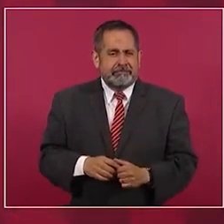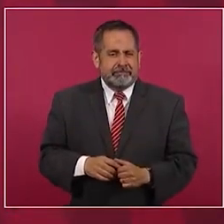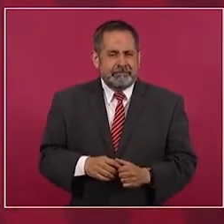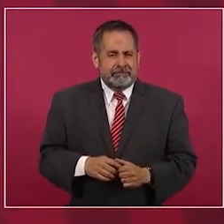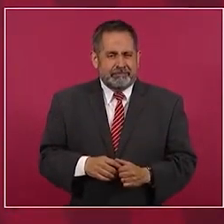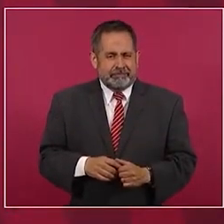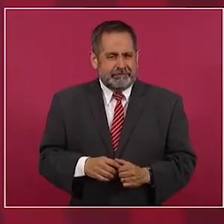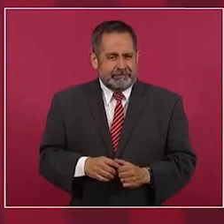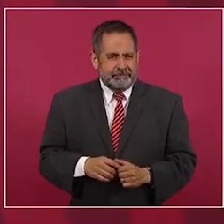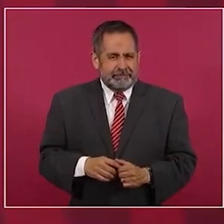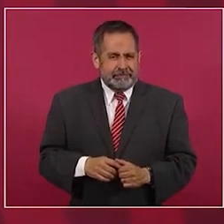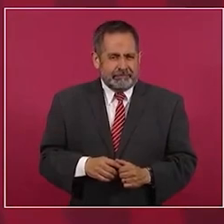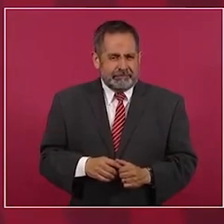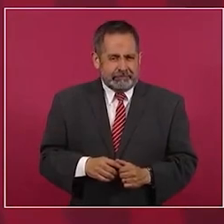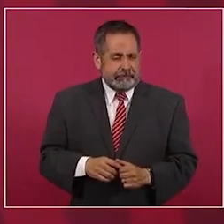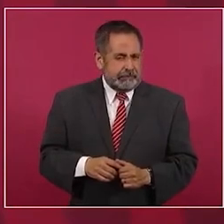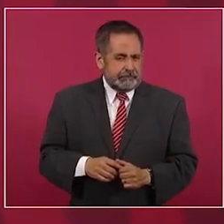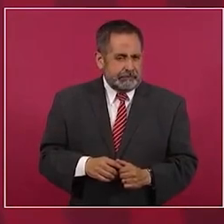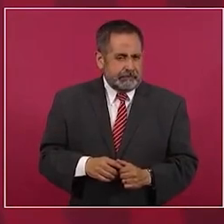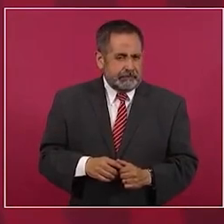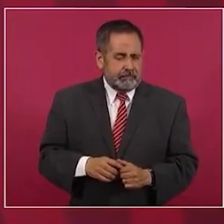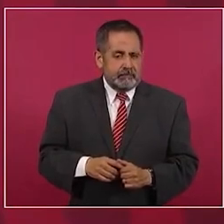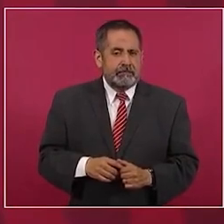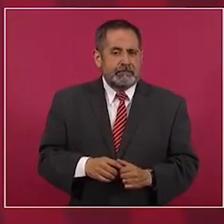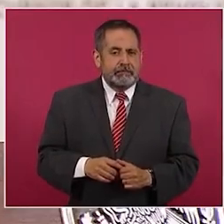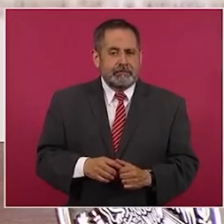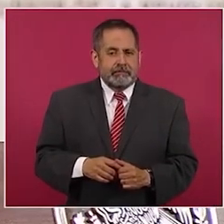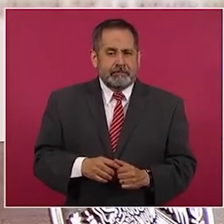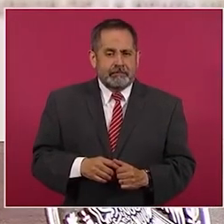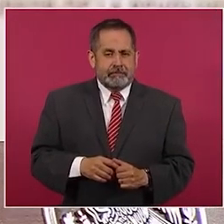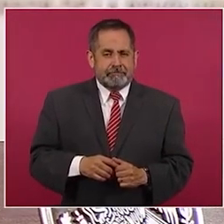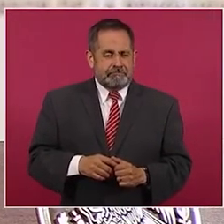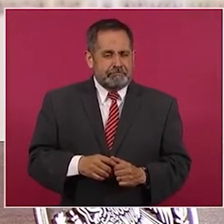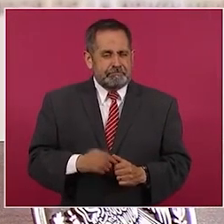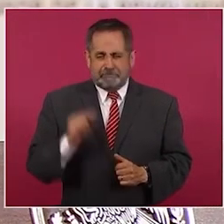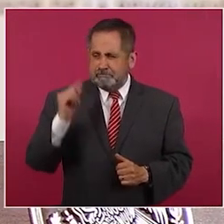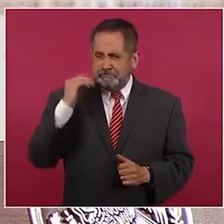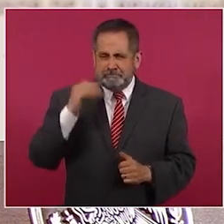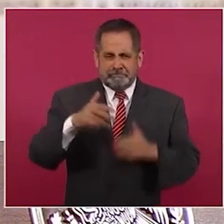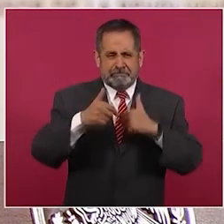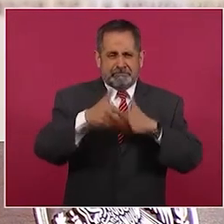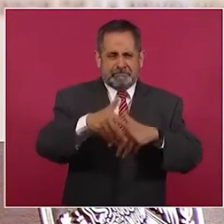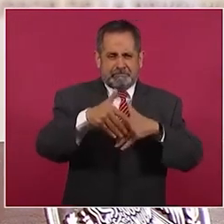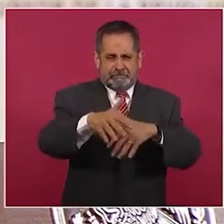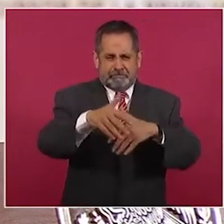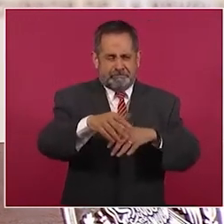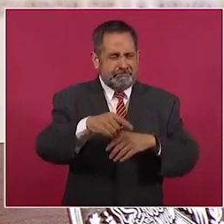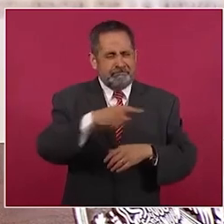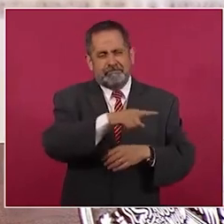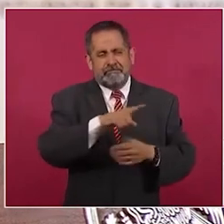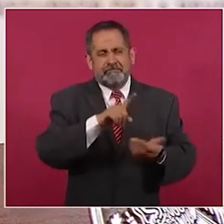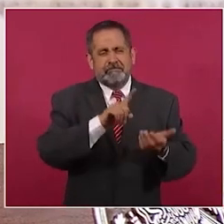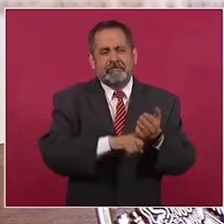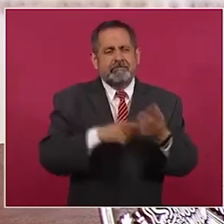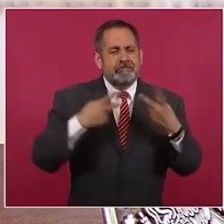así también de personas de clase media